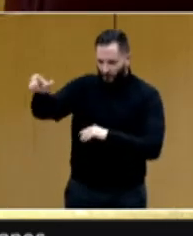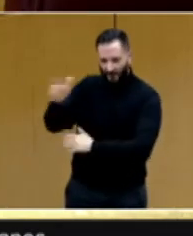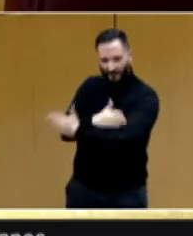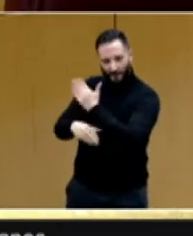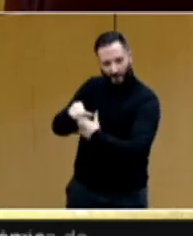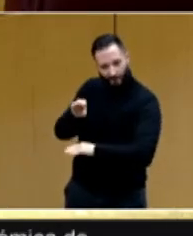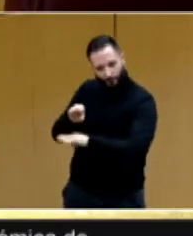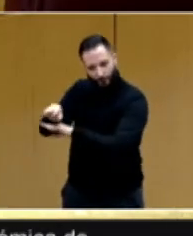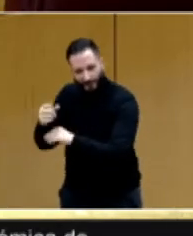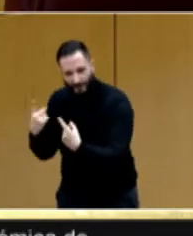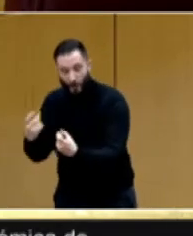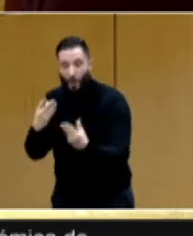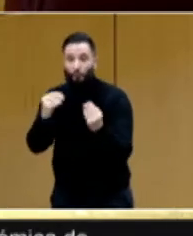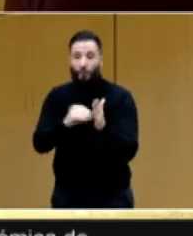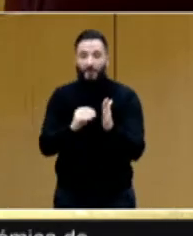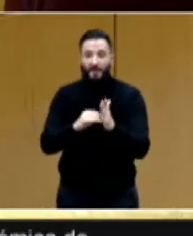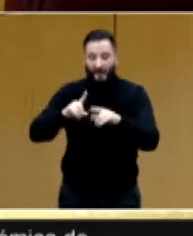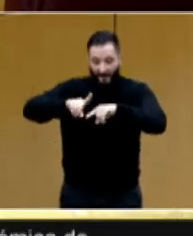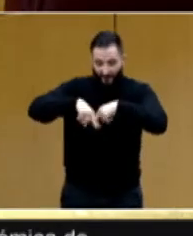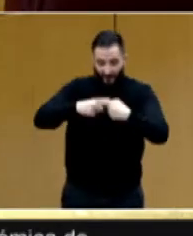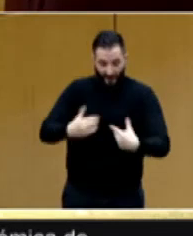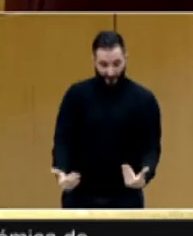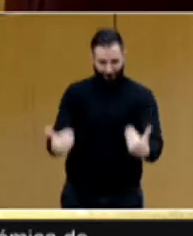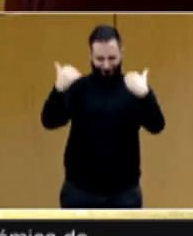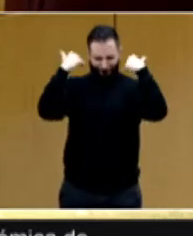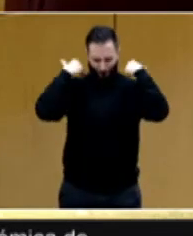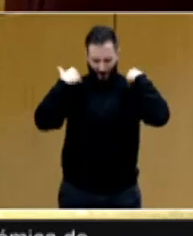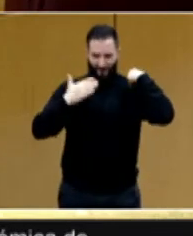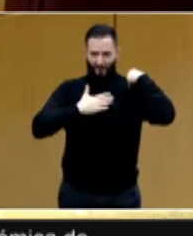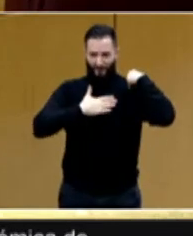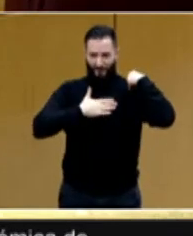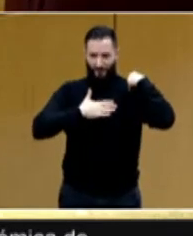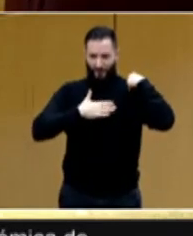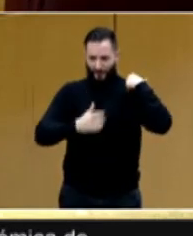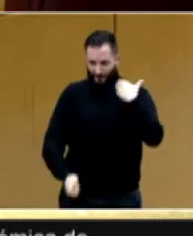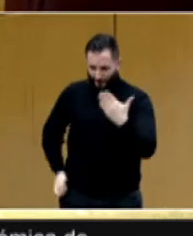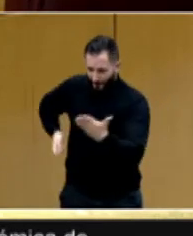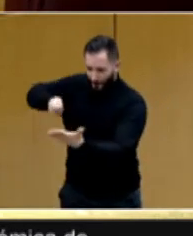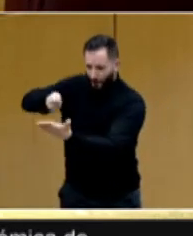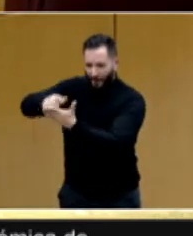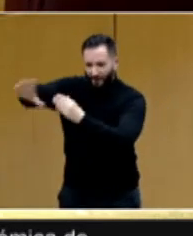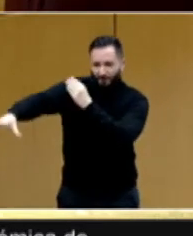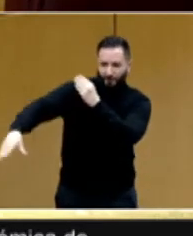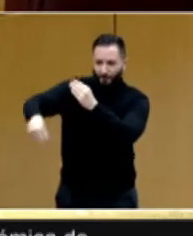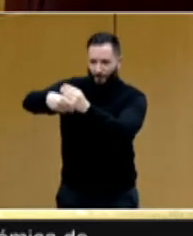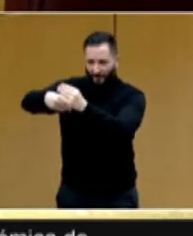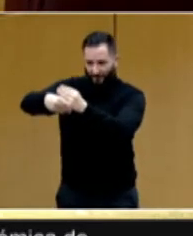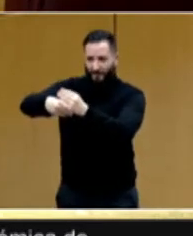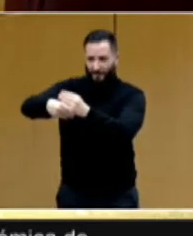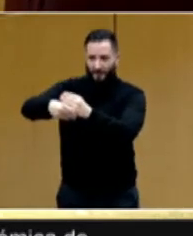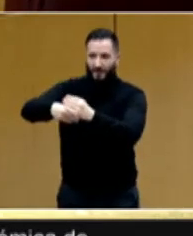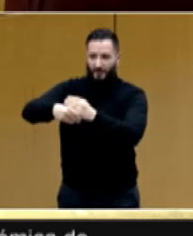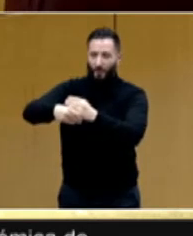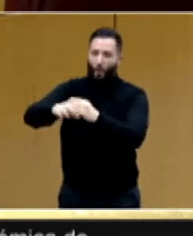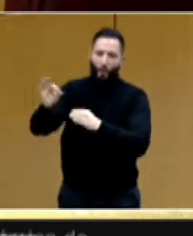somos las familias las que tenemos que completar si no participar